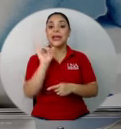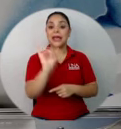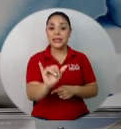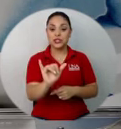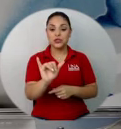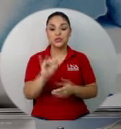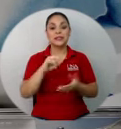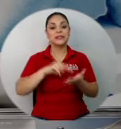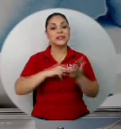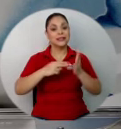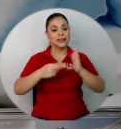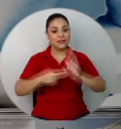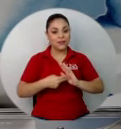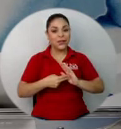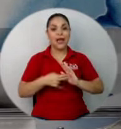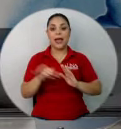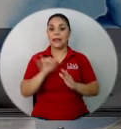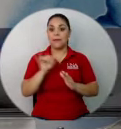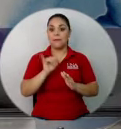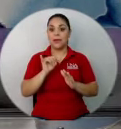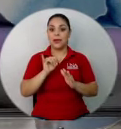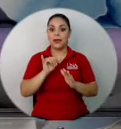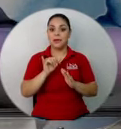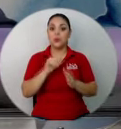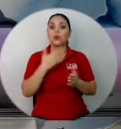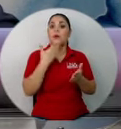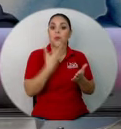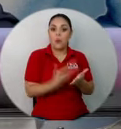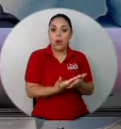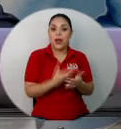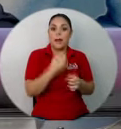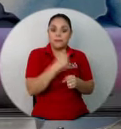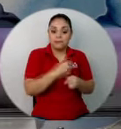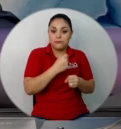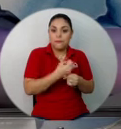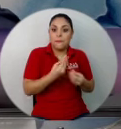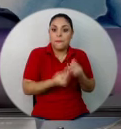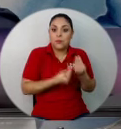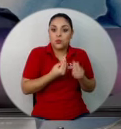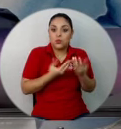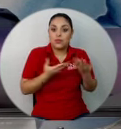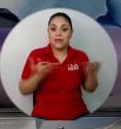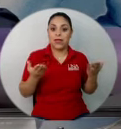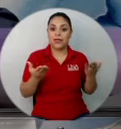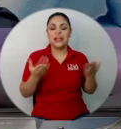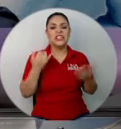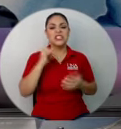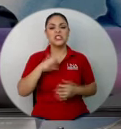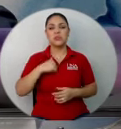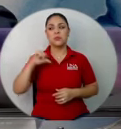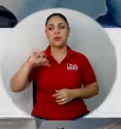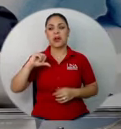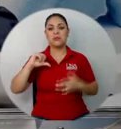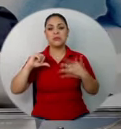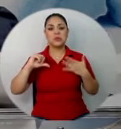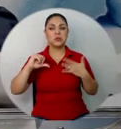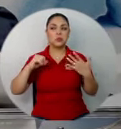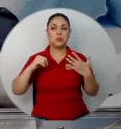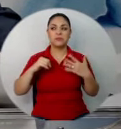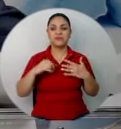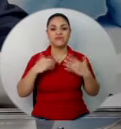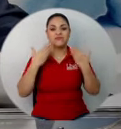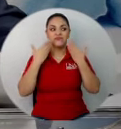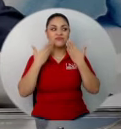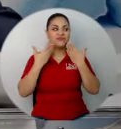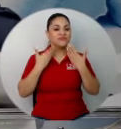mano con lo que es la productividad dentro de la empresa. Si tengo un mal clima organizacional,